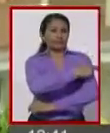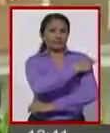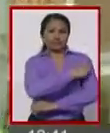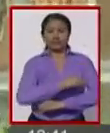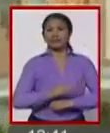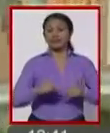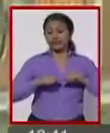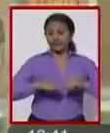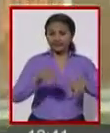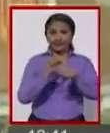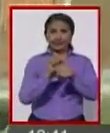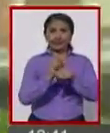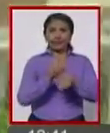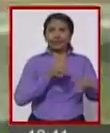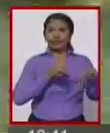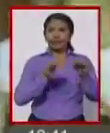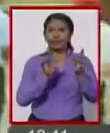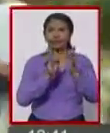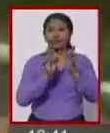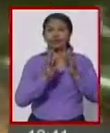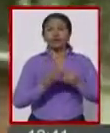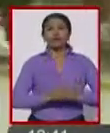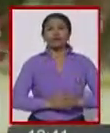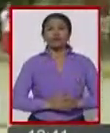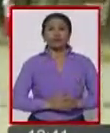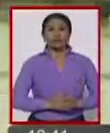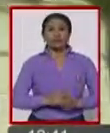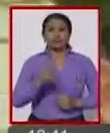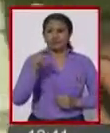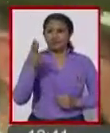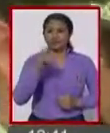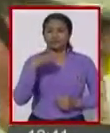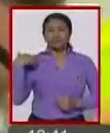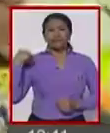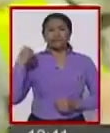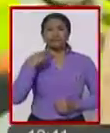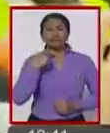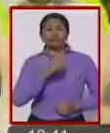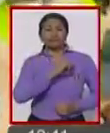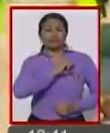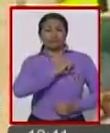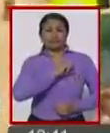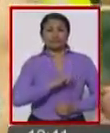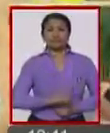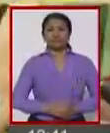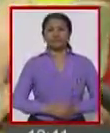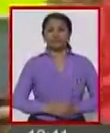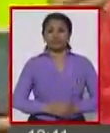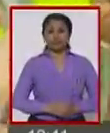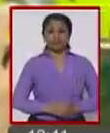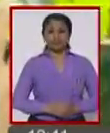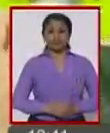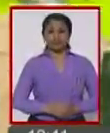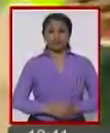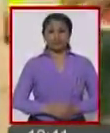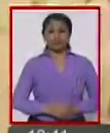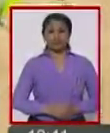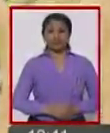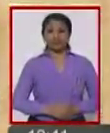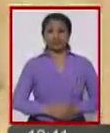salud. Continúa el trabajo. Vamos a hablar en vivo y en directo en la red Bolivisión con el comandante, subcomandante de la policía, Igor Echegaray. Escuchemos, por